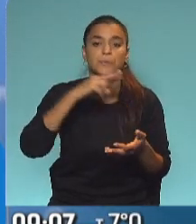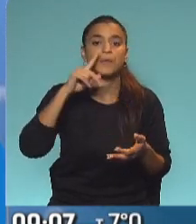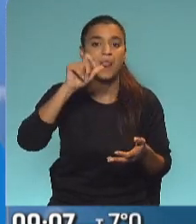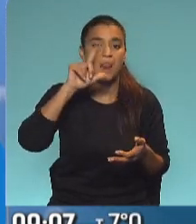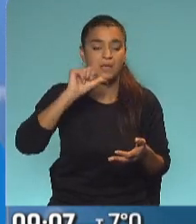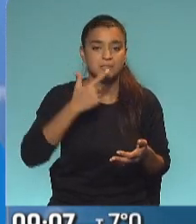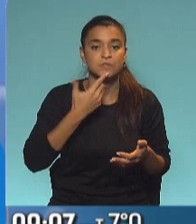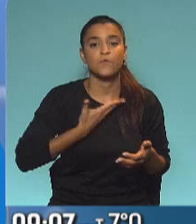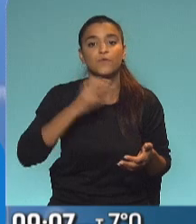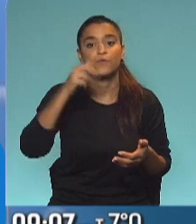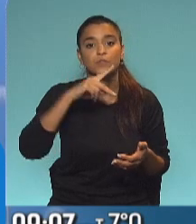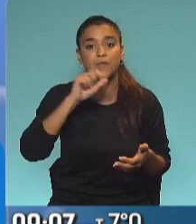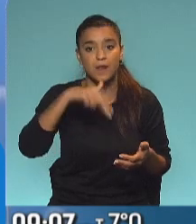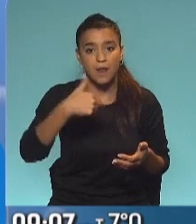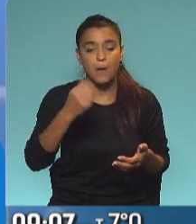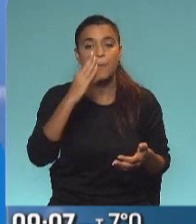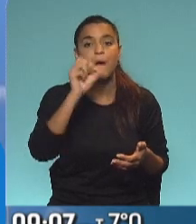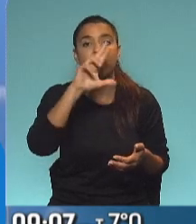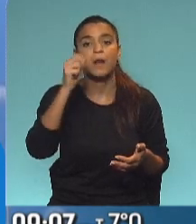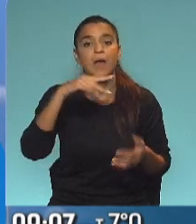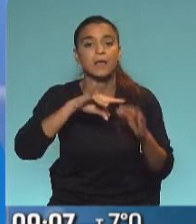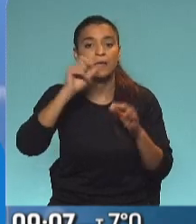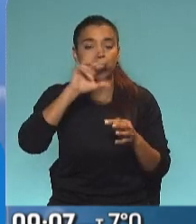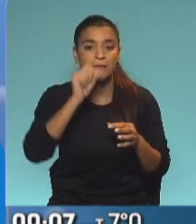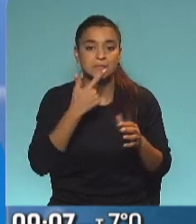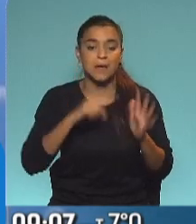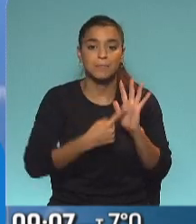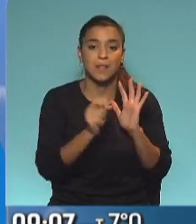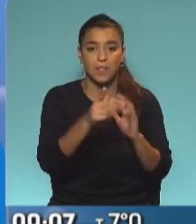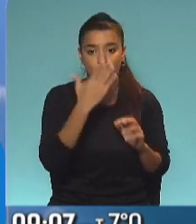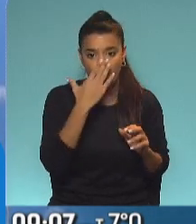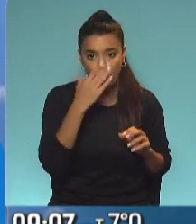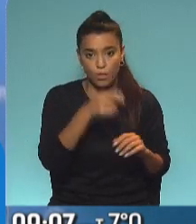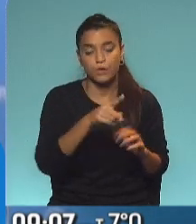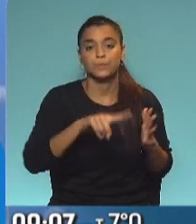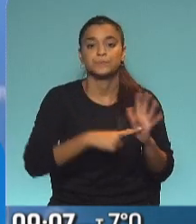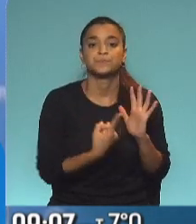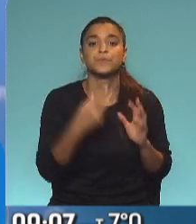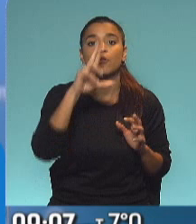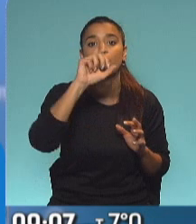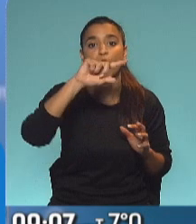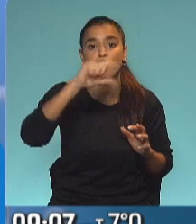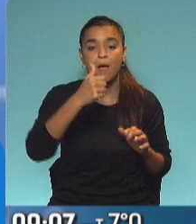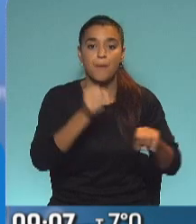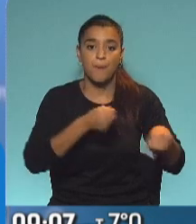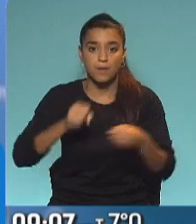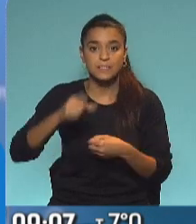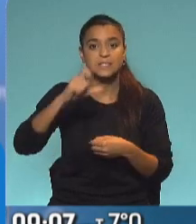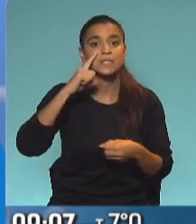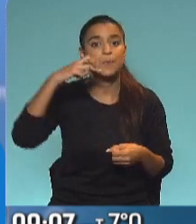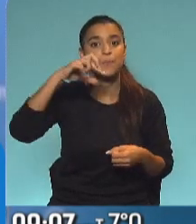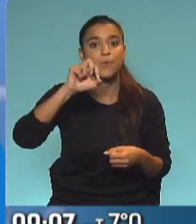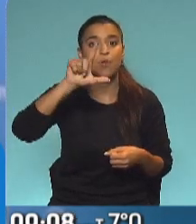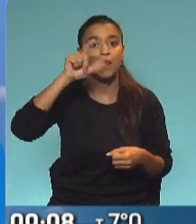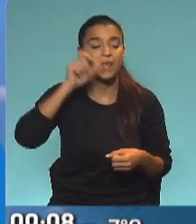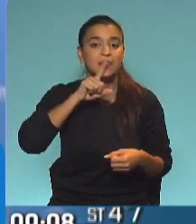Vilelas, Fontana y Barranqueras, en la capital de la provincia de Córdoba, en la ciudad de General Roca, Bariloche y Chipoleti, en